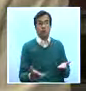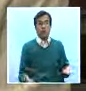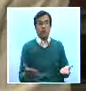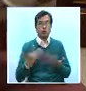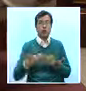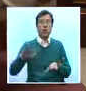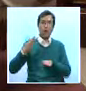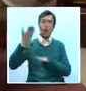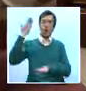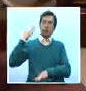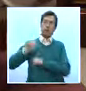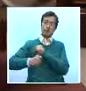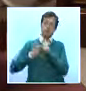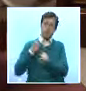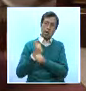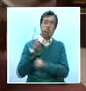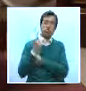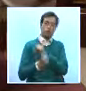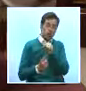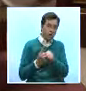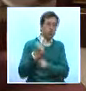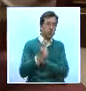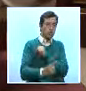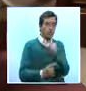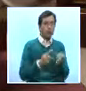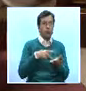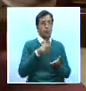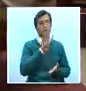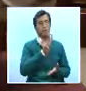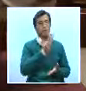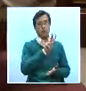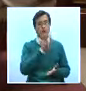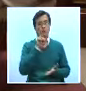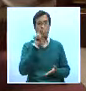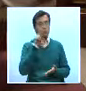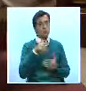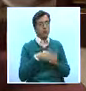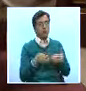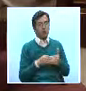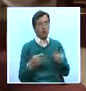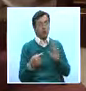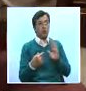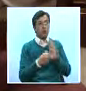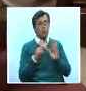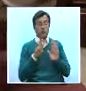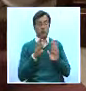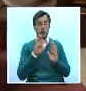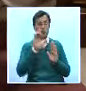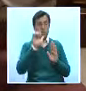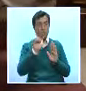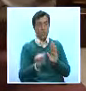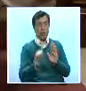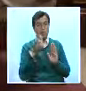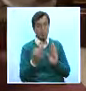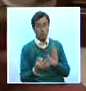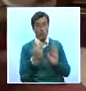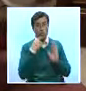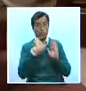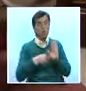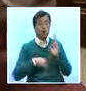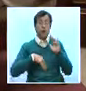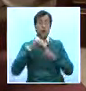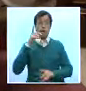tributando año por año, en el ejemplo, sobre los $24,000. Por eso es teóricamente el impuesto más redistributivo que existe. Ya. Porque uno tributa, el que